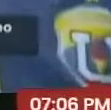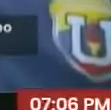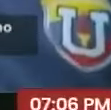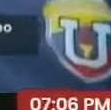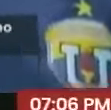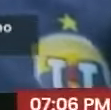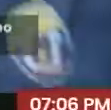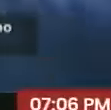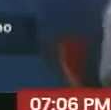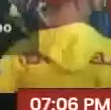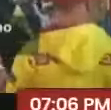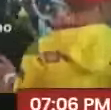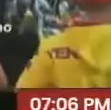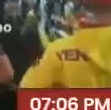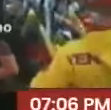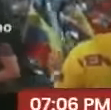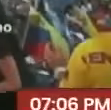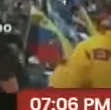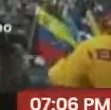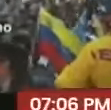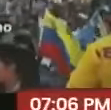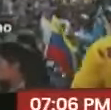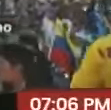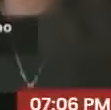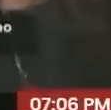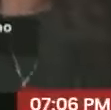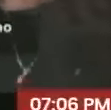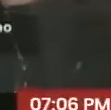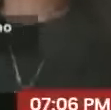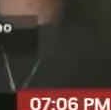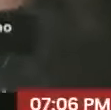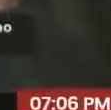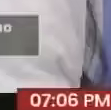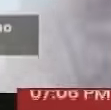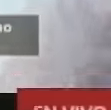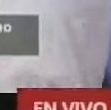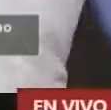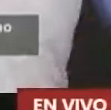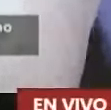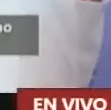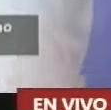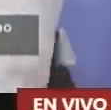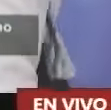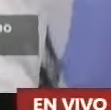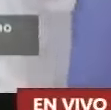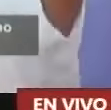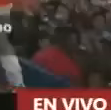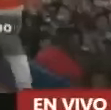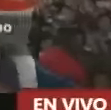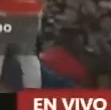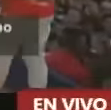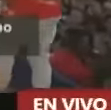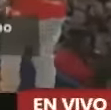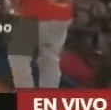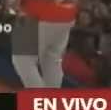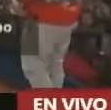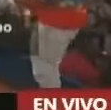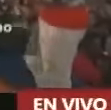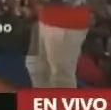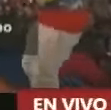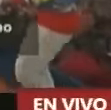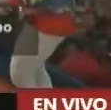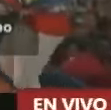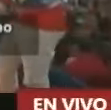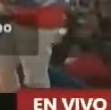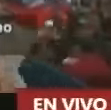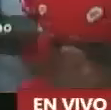Campaña tan hermosa, qué campaña tan sustanciosa. Creo que hemos sido testigos de